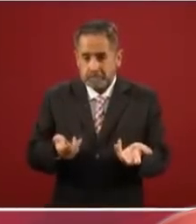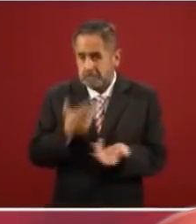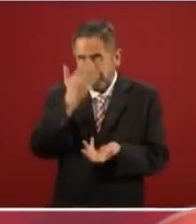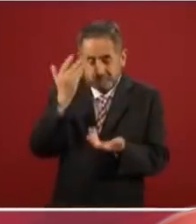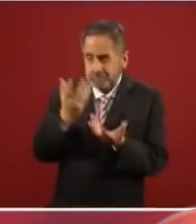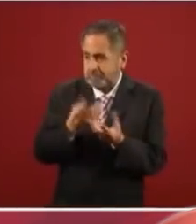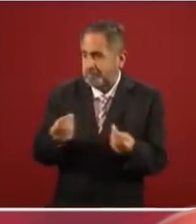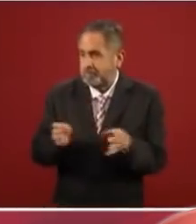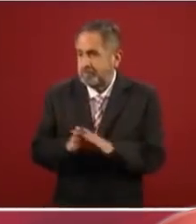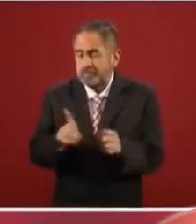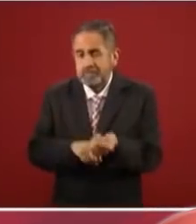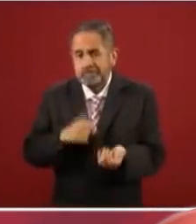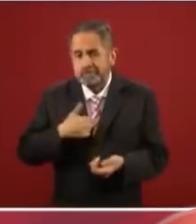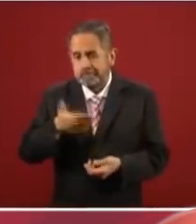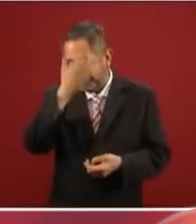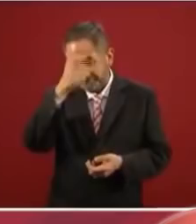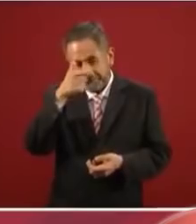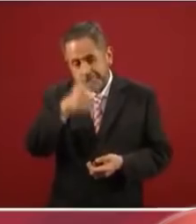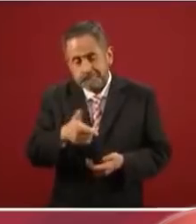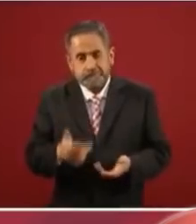No.